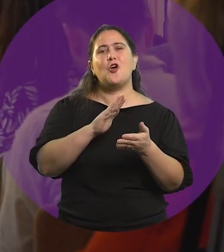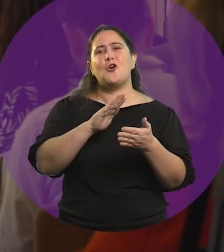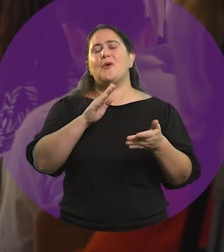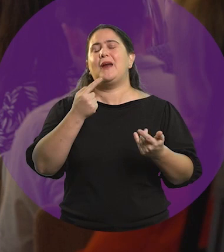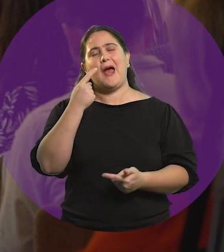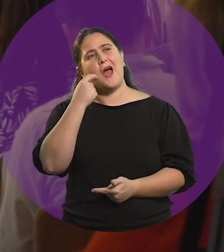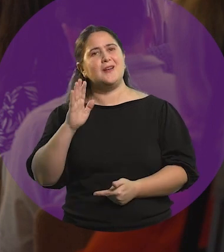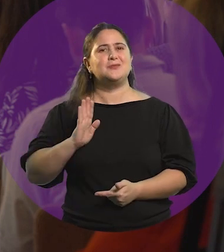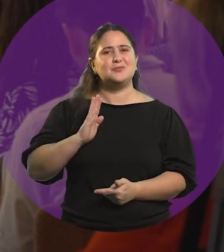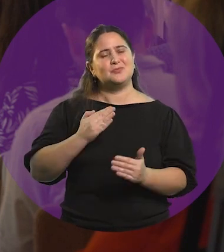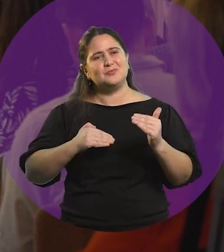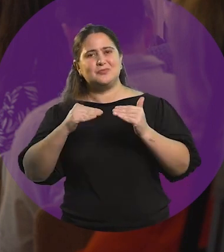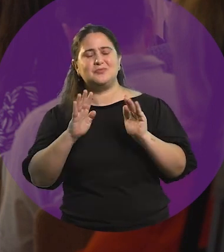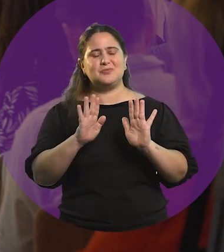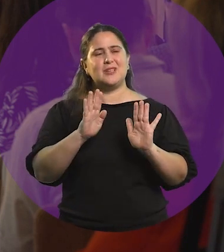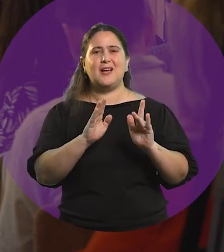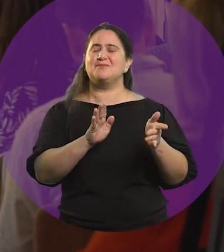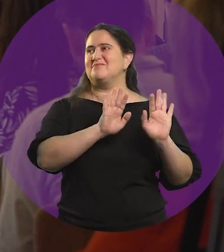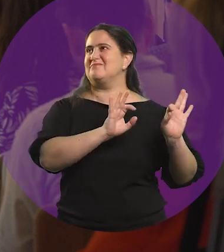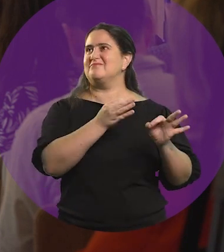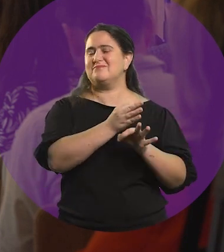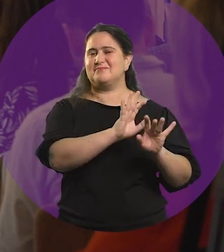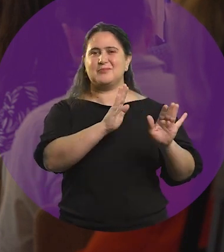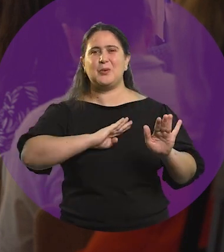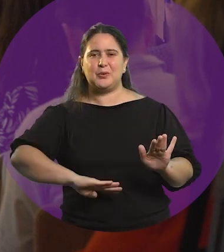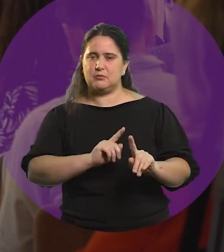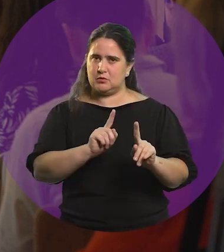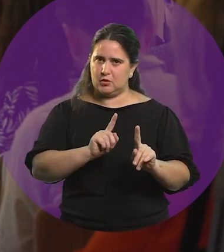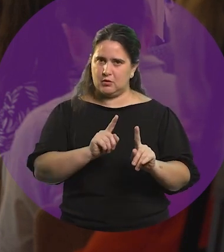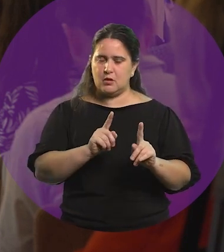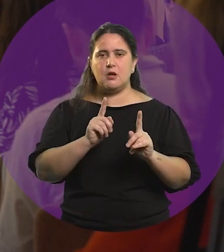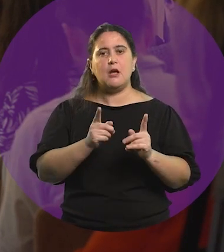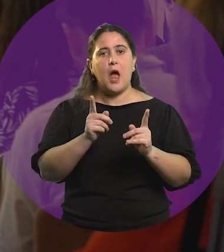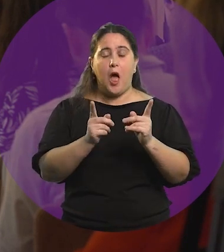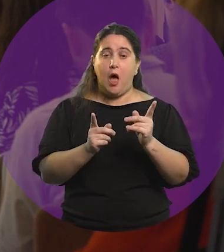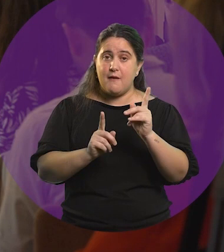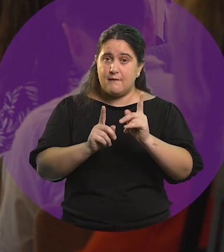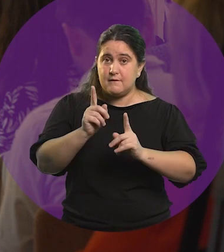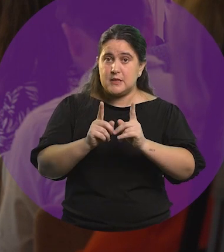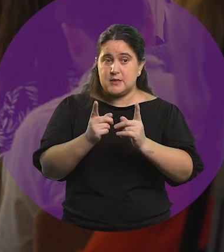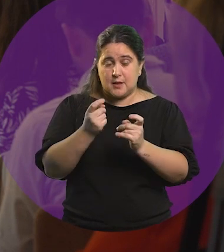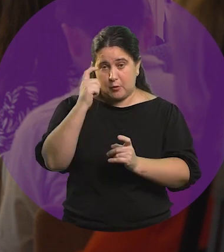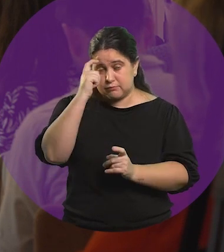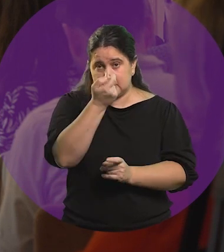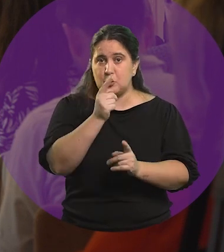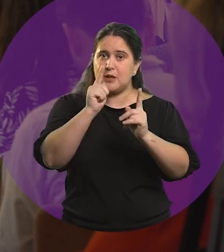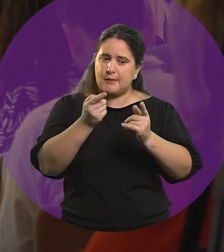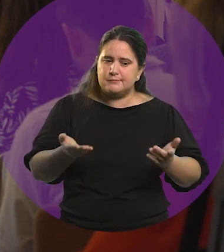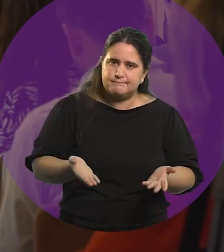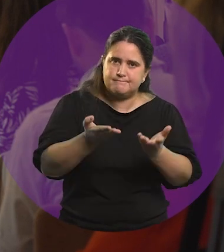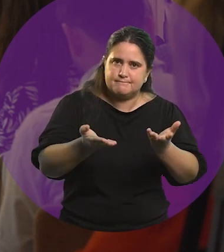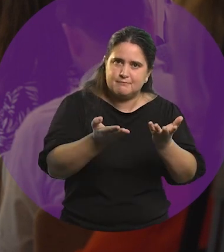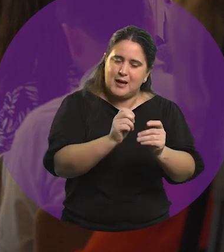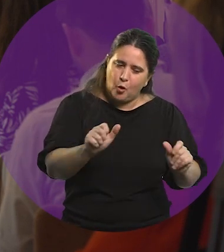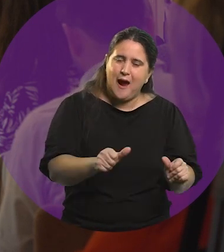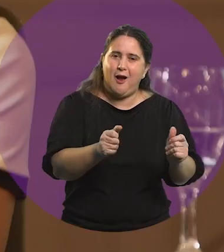ahora sigo con lo mío. Y no, a veces no es suficiente cambiar la manera en que las personas piensan, sino que hay que